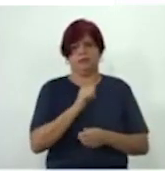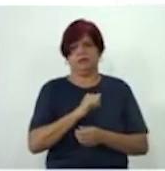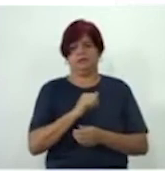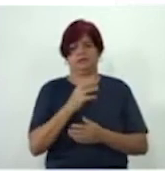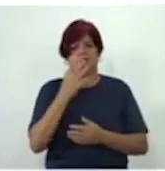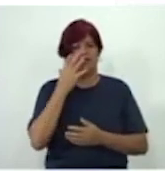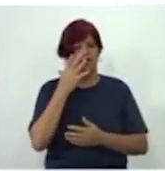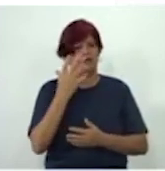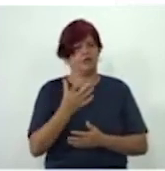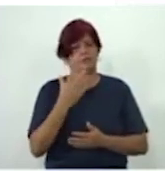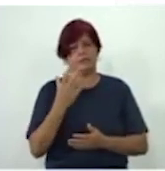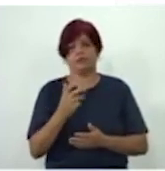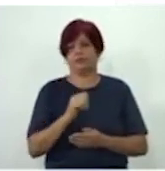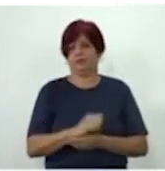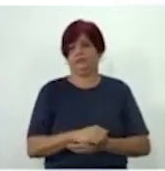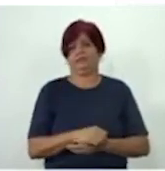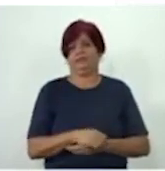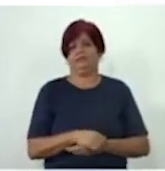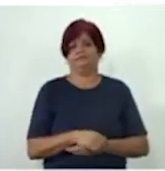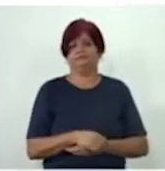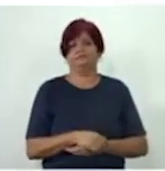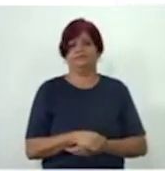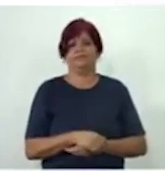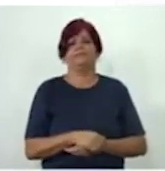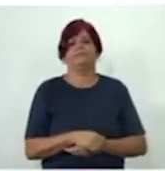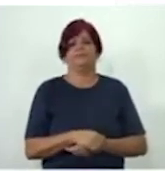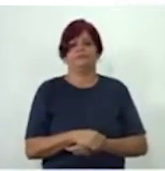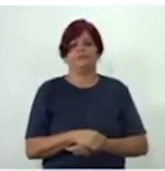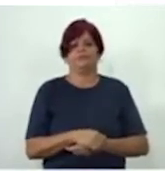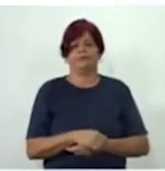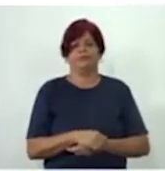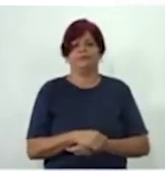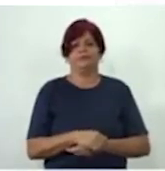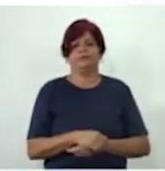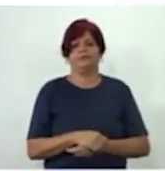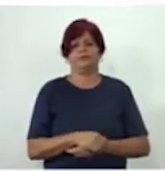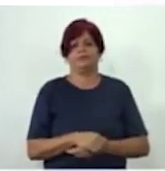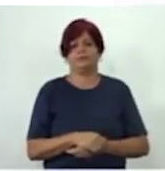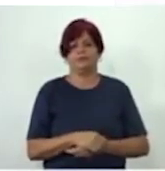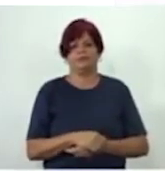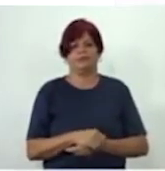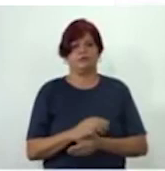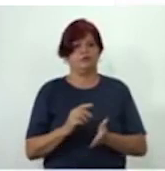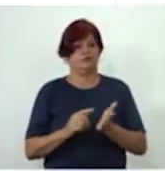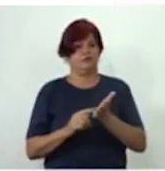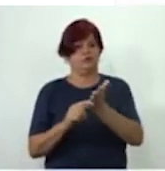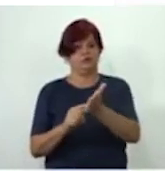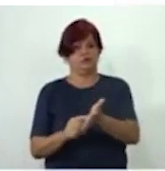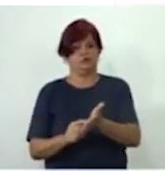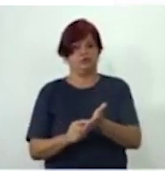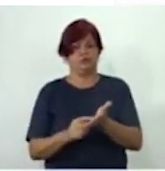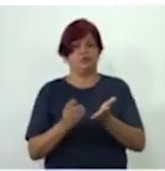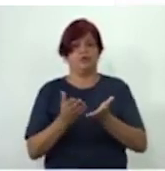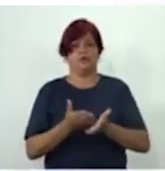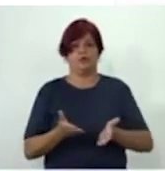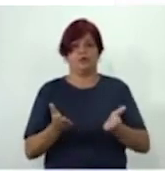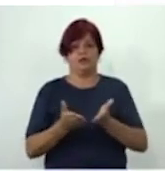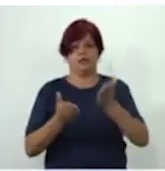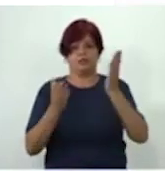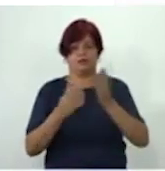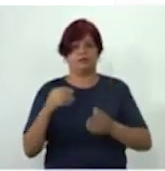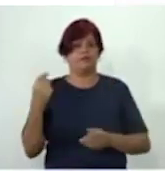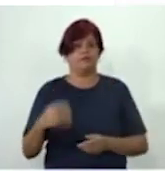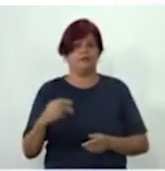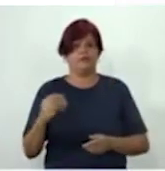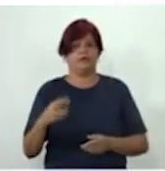que debemos tener en cuenta por la importancia que requiere. Sugerimos el desarrollo de los ejercicios